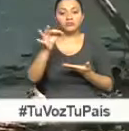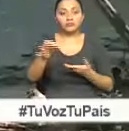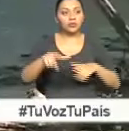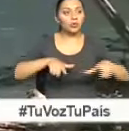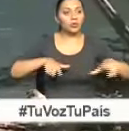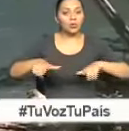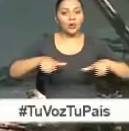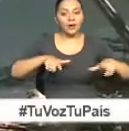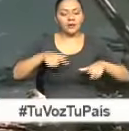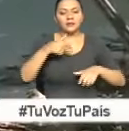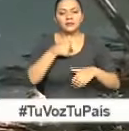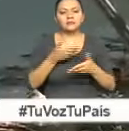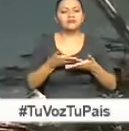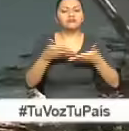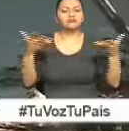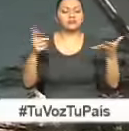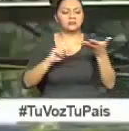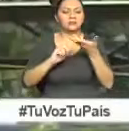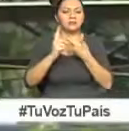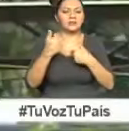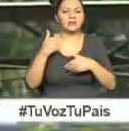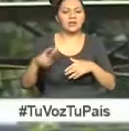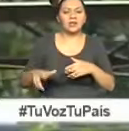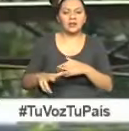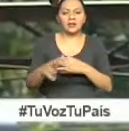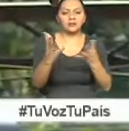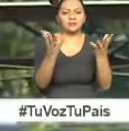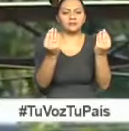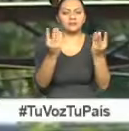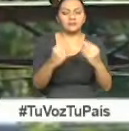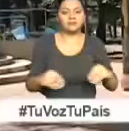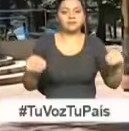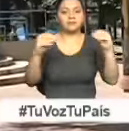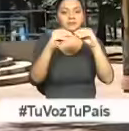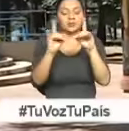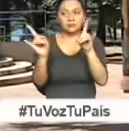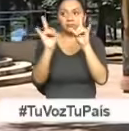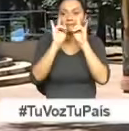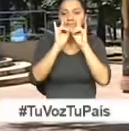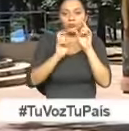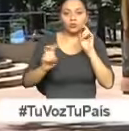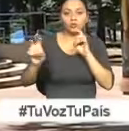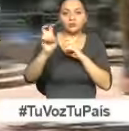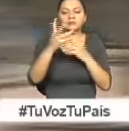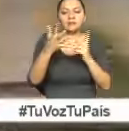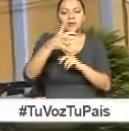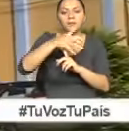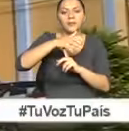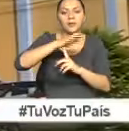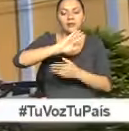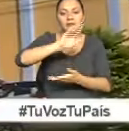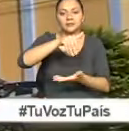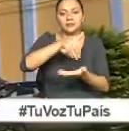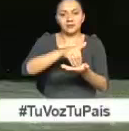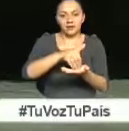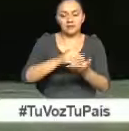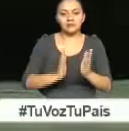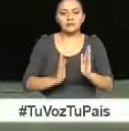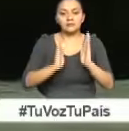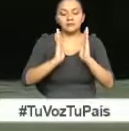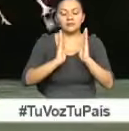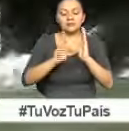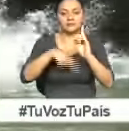geográfica, está bañada por una variedad de ríos y tiene entre sus atractivos turísticos el Parque Central, la Catedral